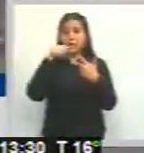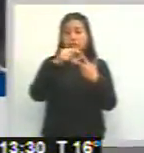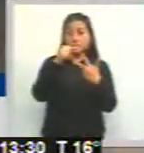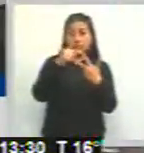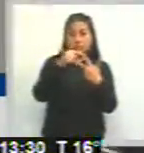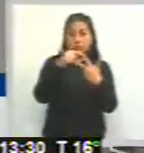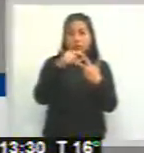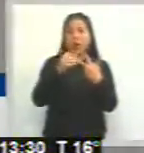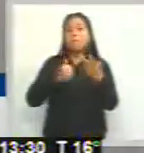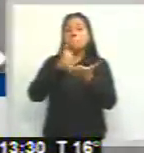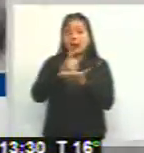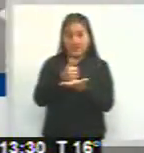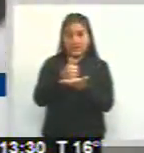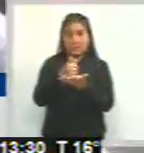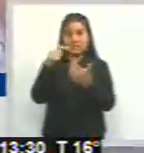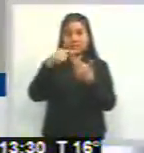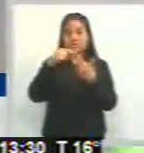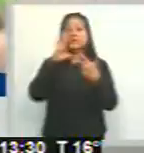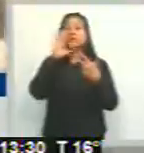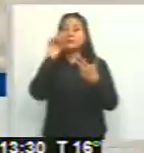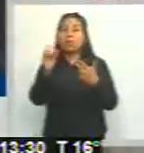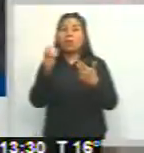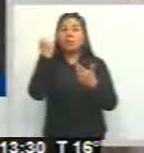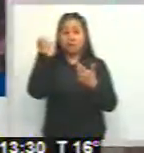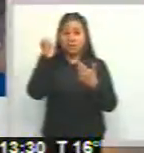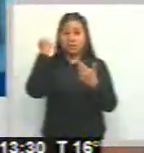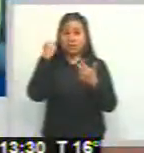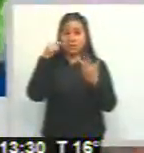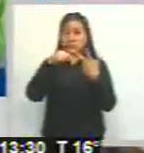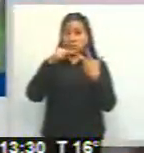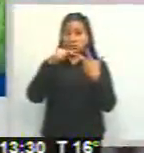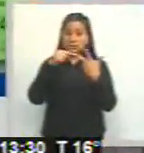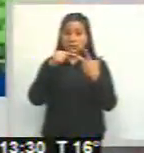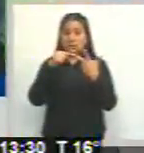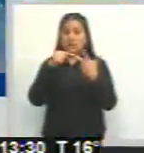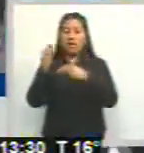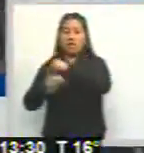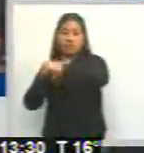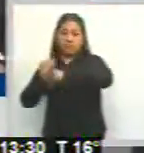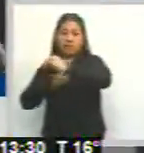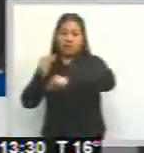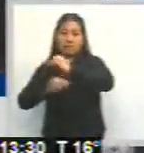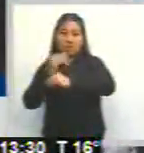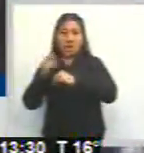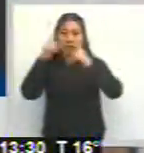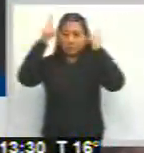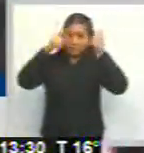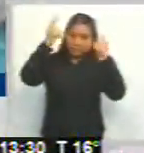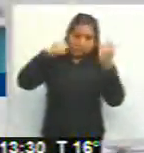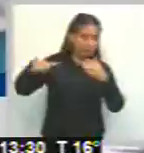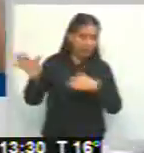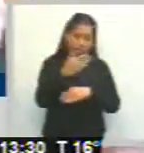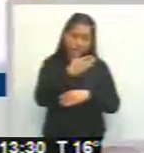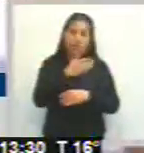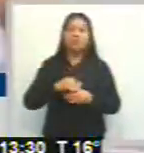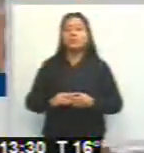kilómetros participativa con un costo de 50 pesos. Y la de 1,5 kilómetros, la recreativa, una caminata para toda